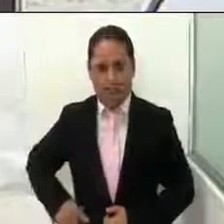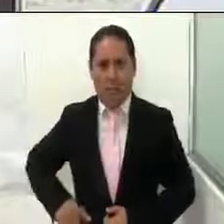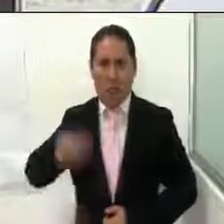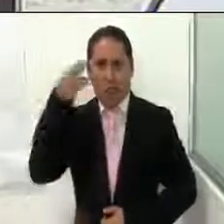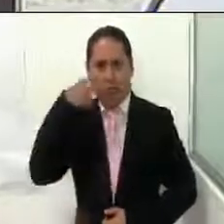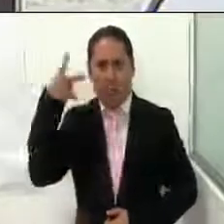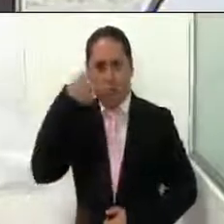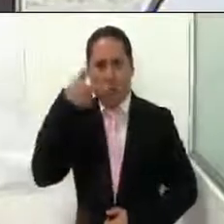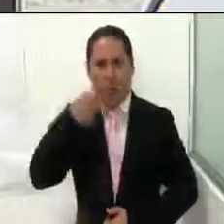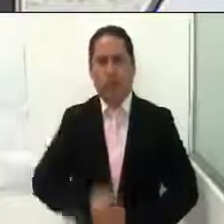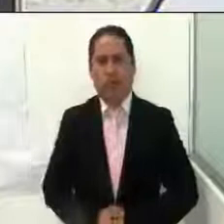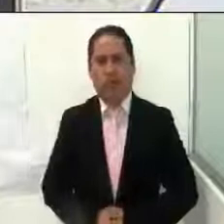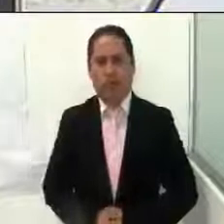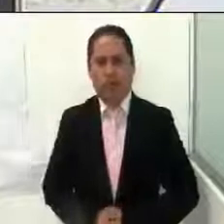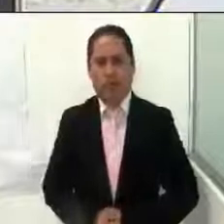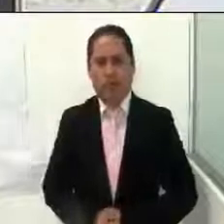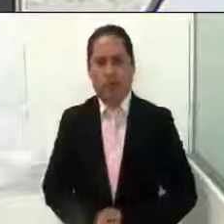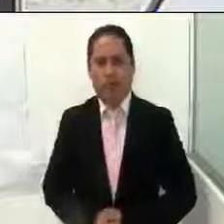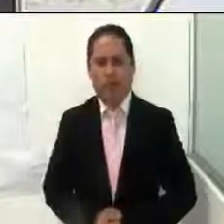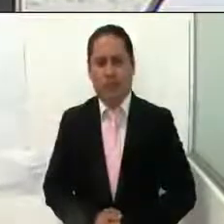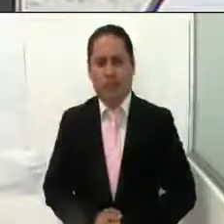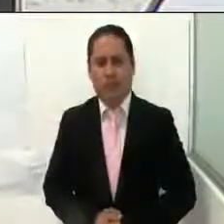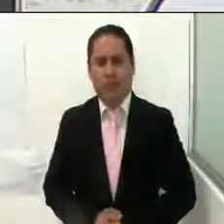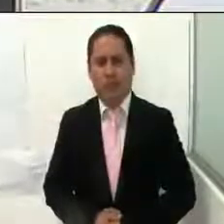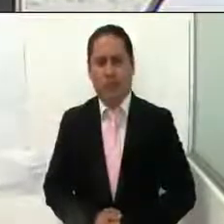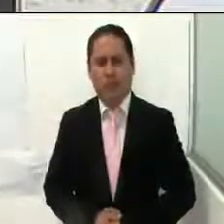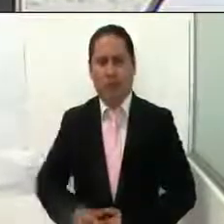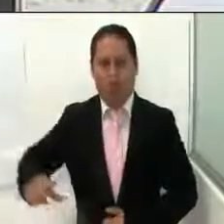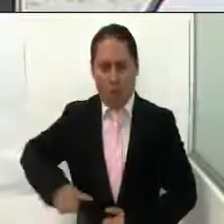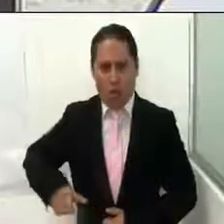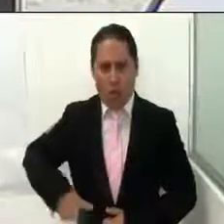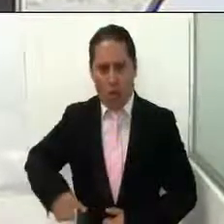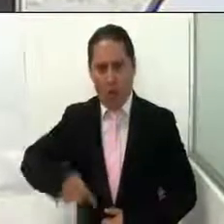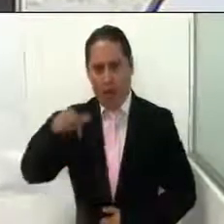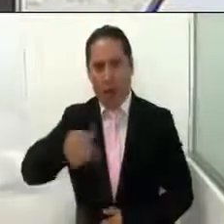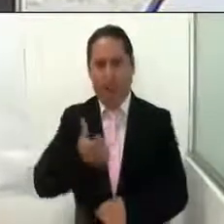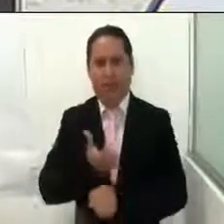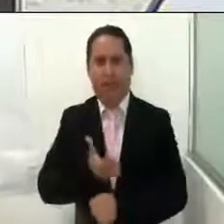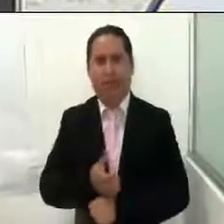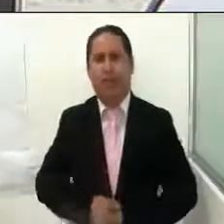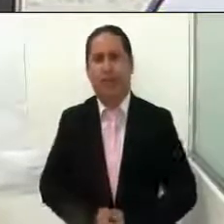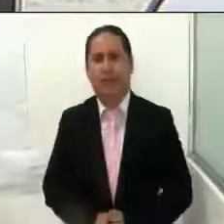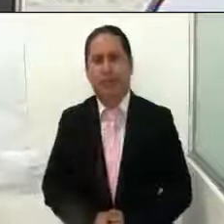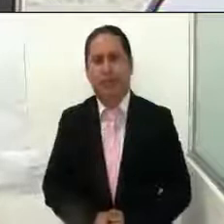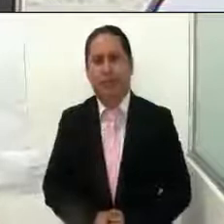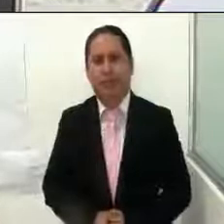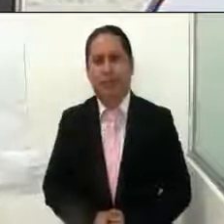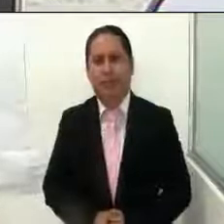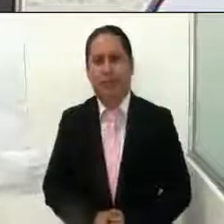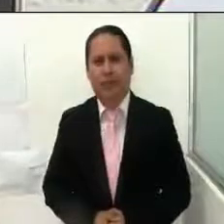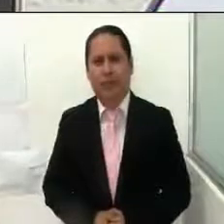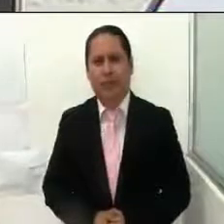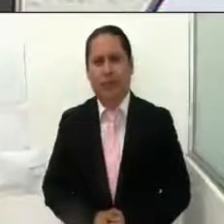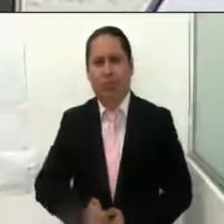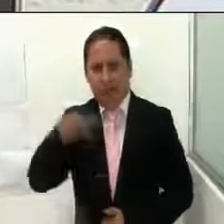coello gobernador constitucional del estado de chiapas en relación a la situación real